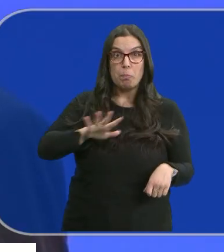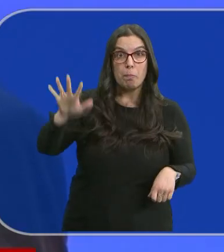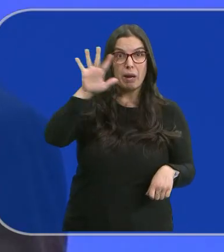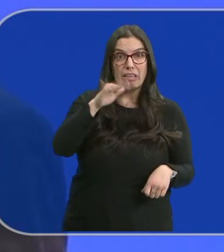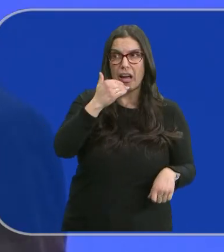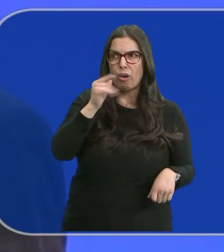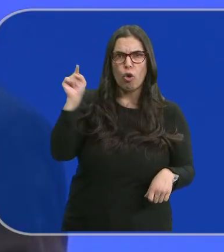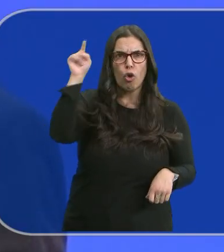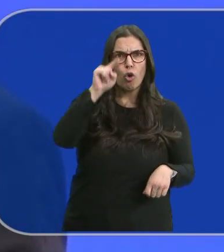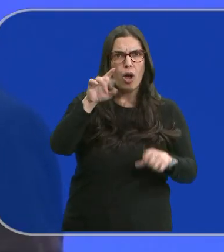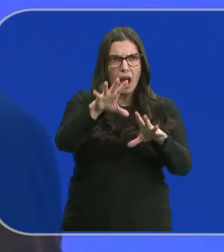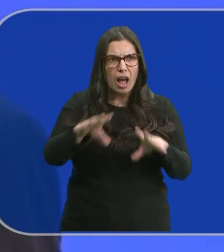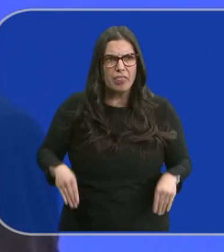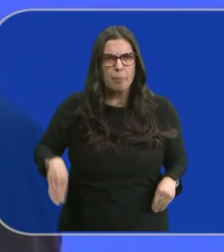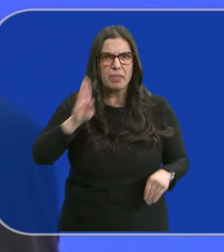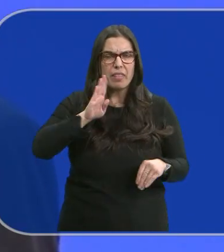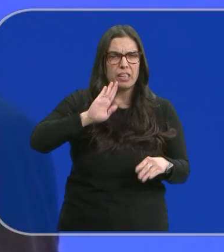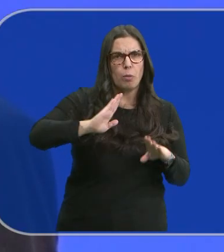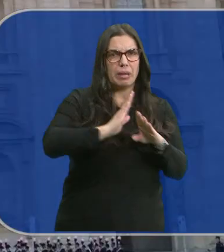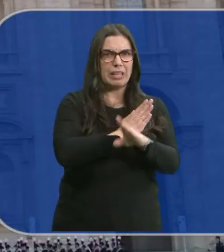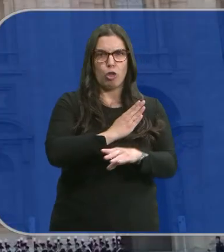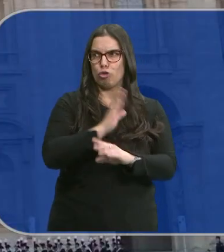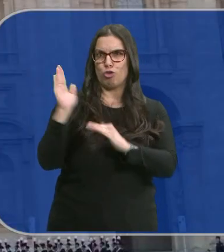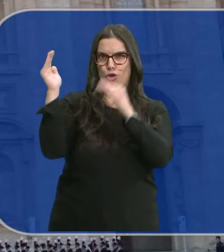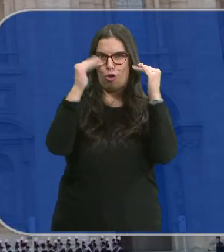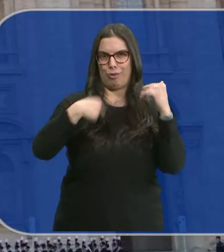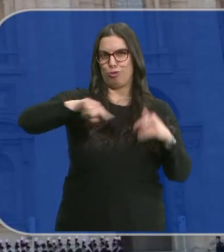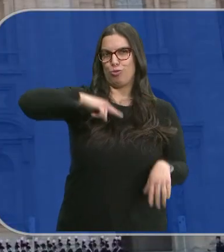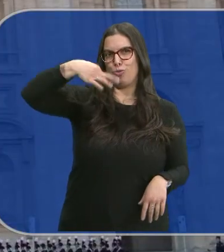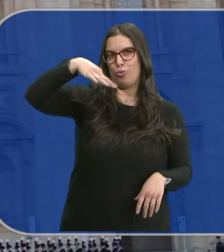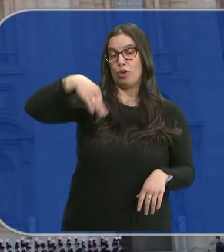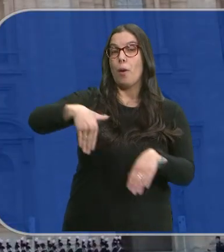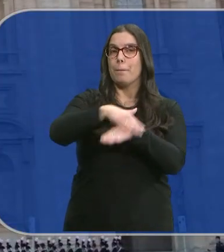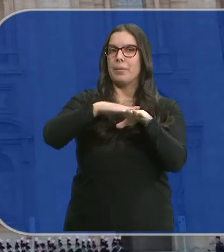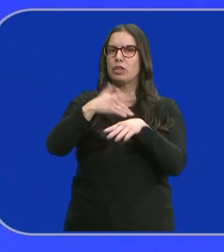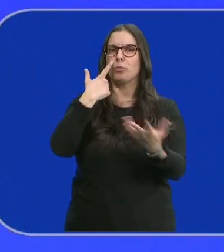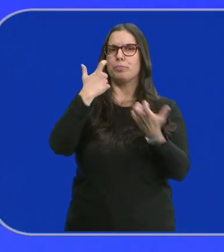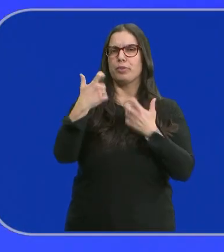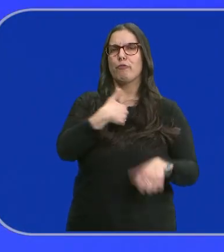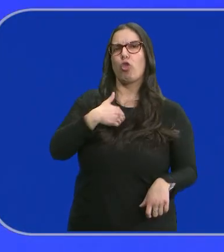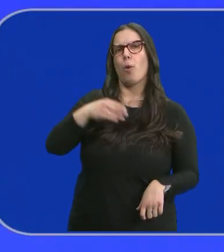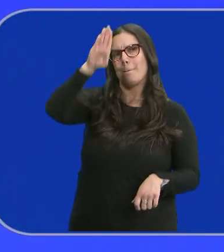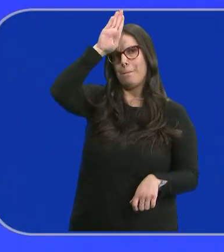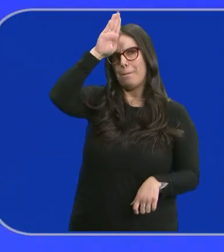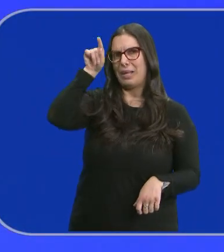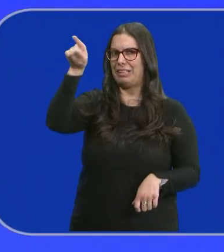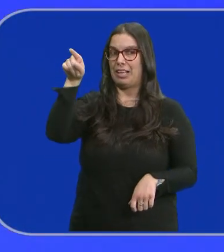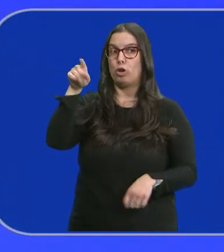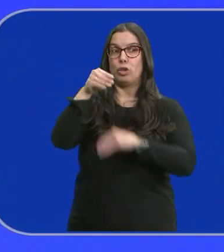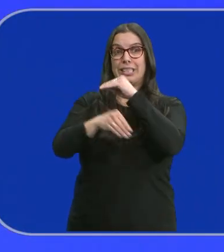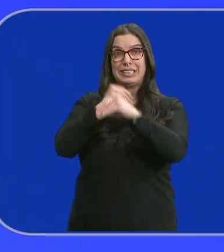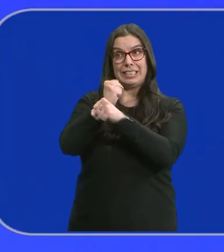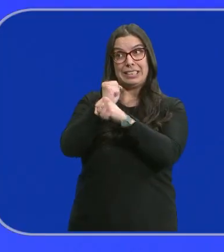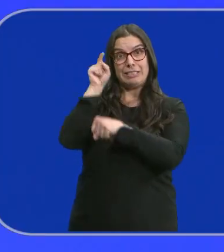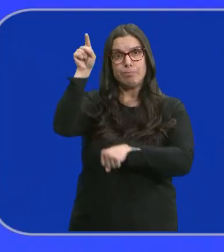país asume delitos que ya están prescritos, ¿no? El ministro ha destacado el papel del Vaticano. El trabajo que se ha hecho desde allí ha sido un